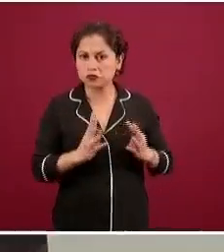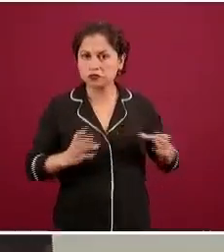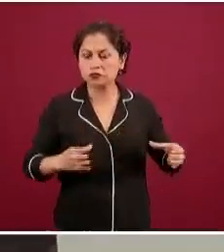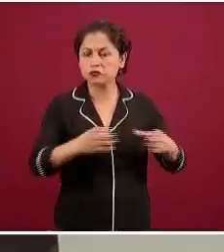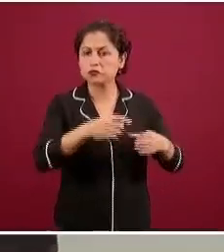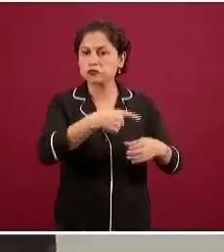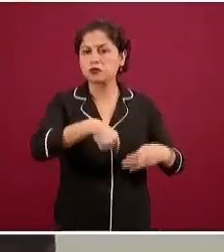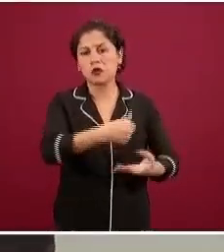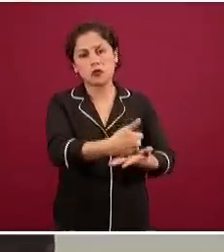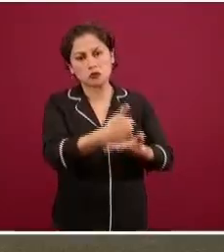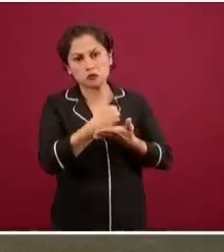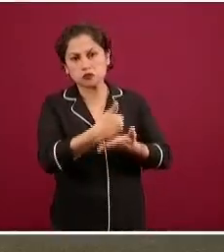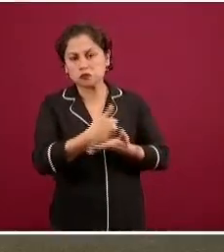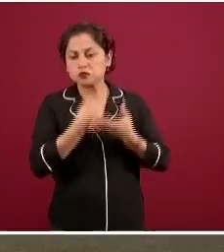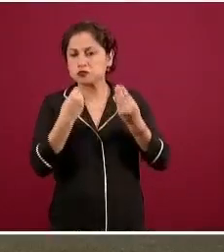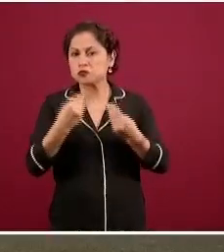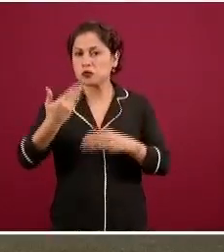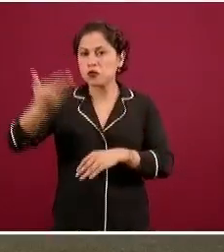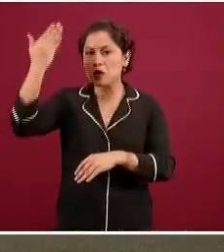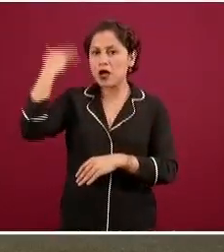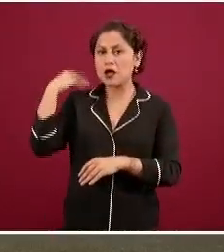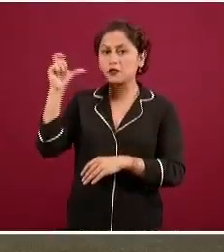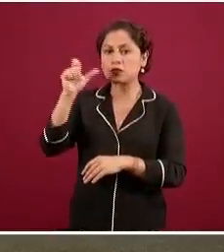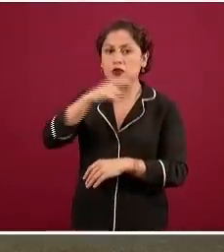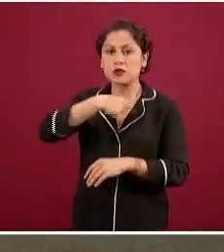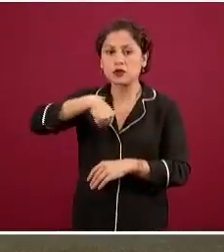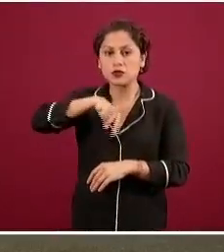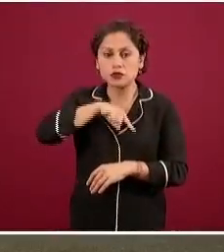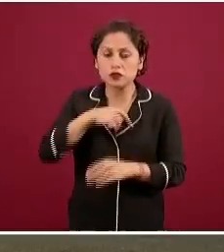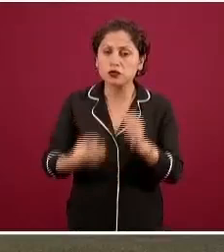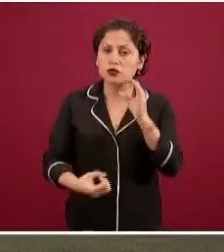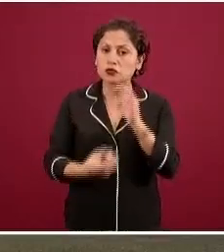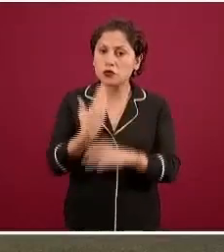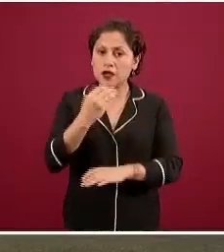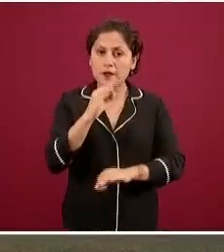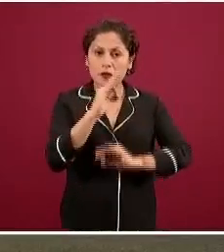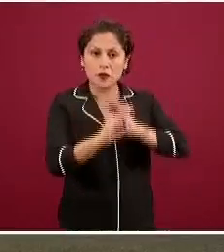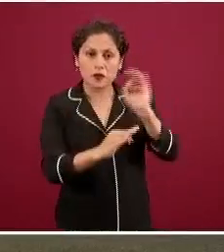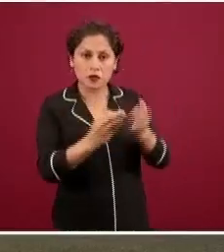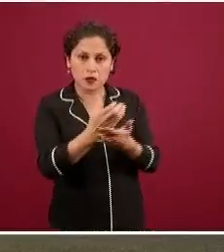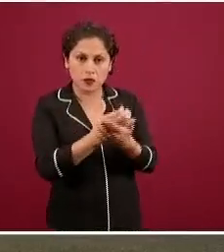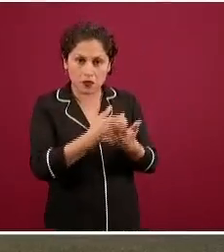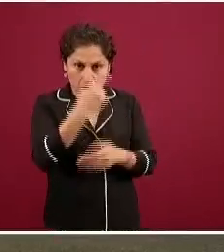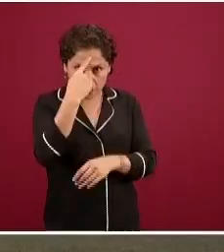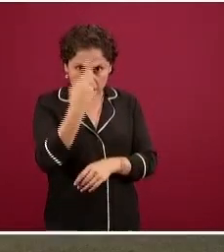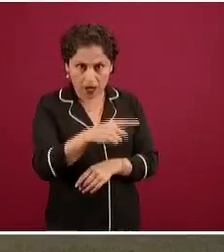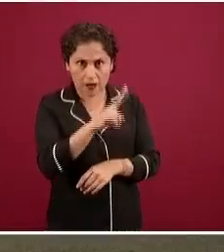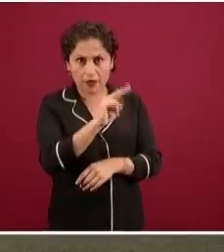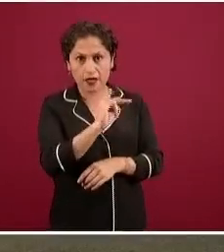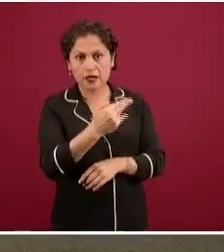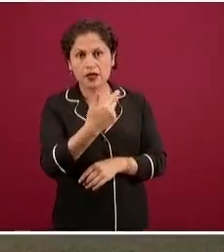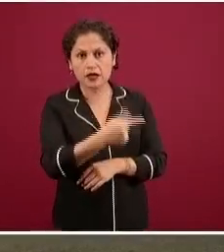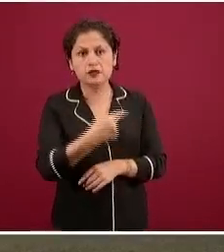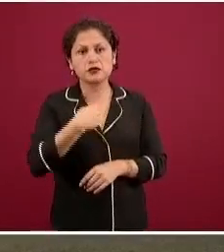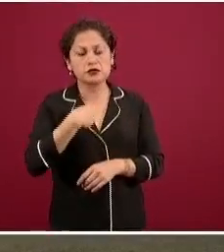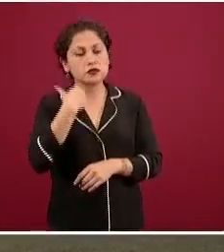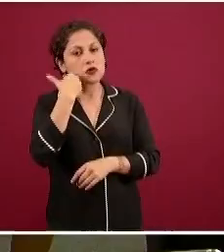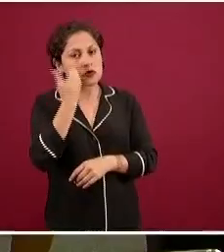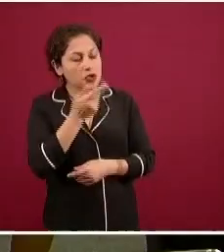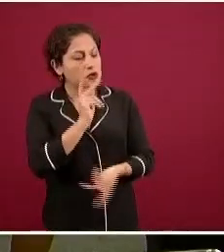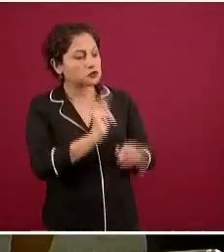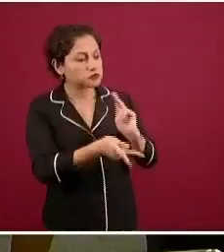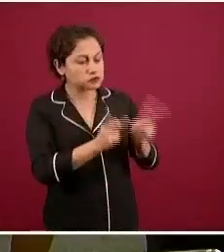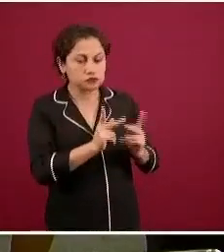optimización de los nuevos tratamientos contra el VIH y me interesa mucho saber la opinión que tienen y por supuesto atender cualquier